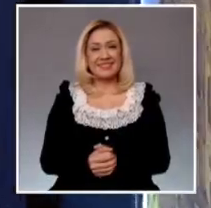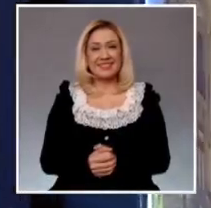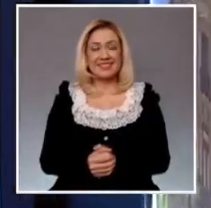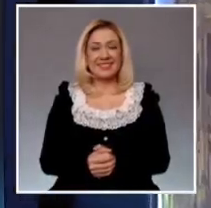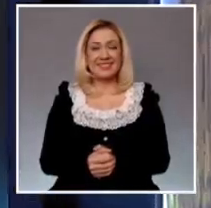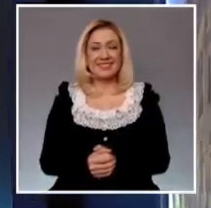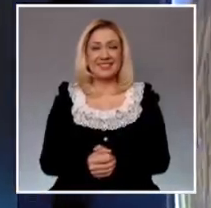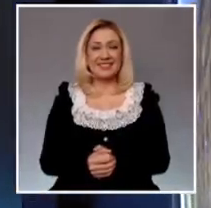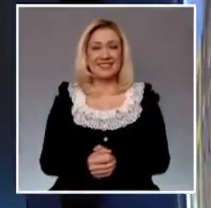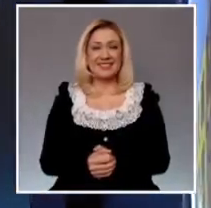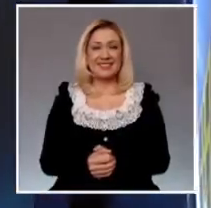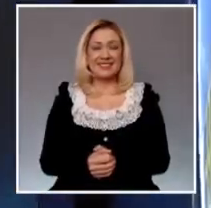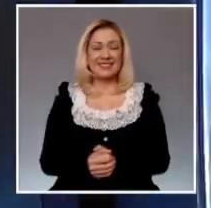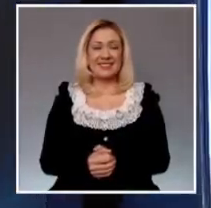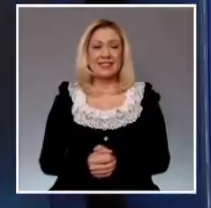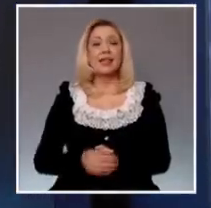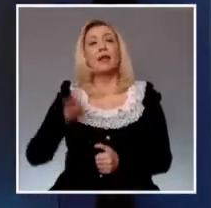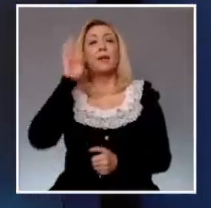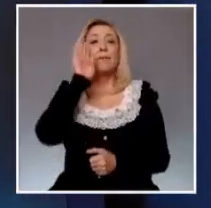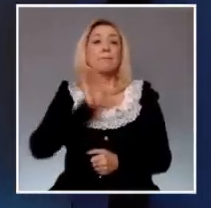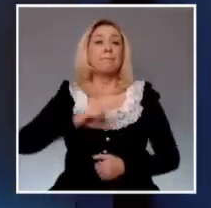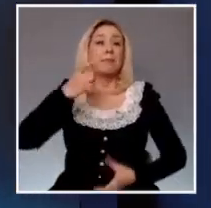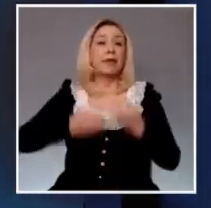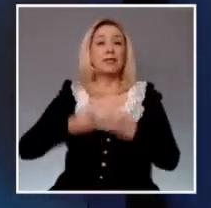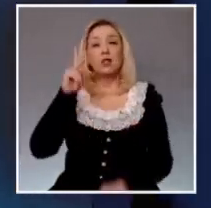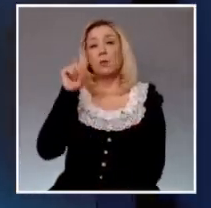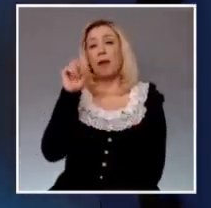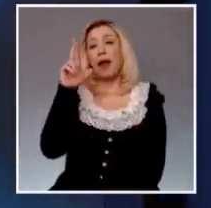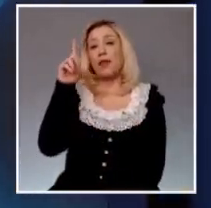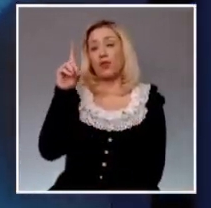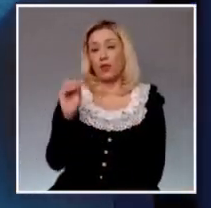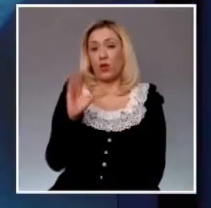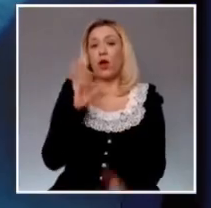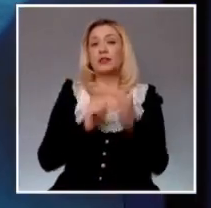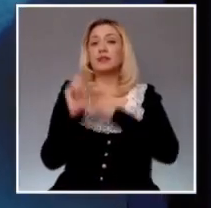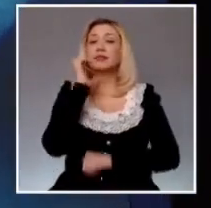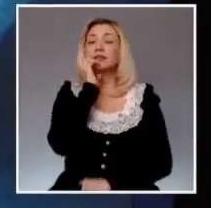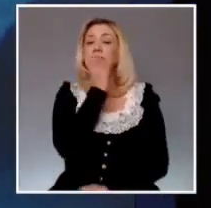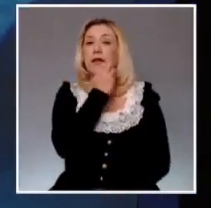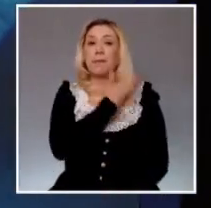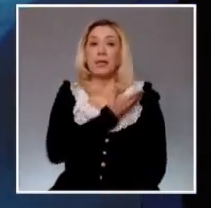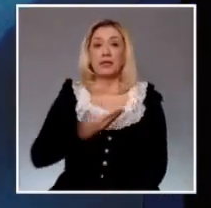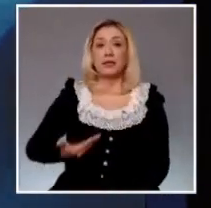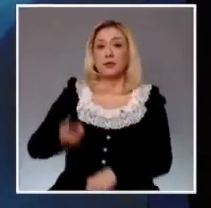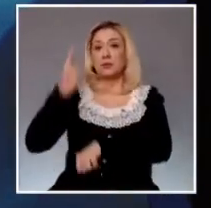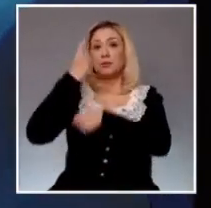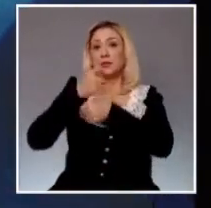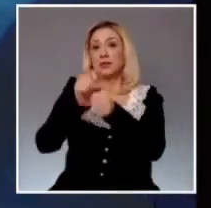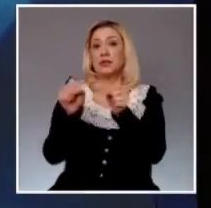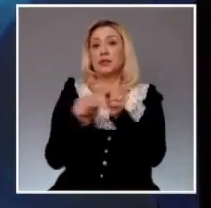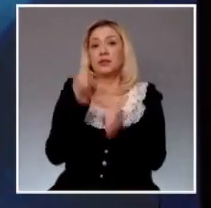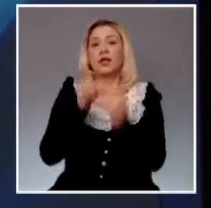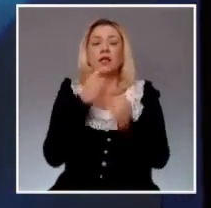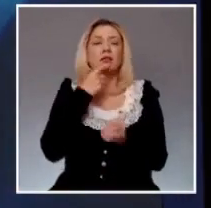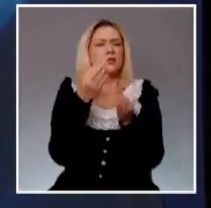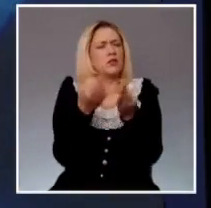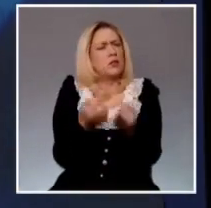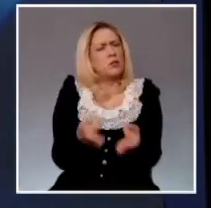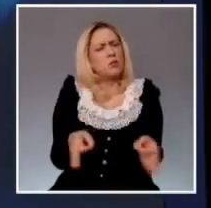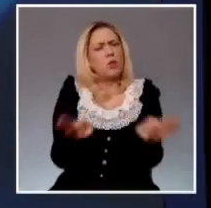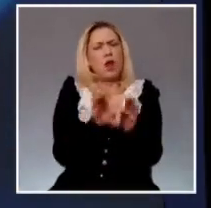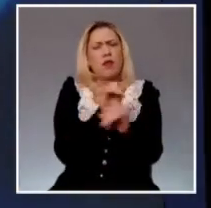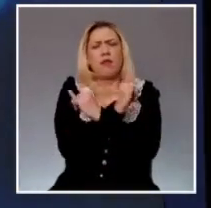El ministro Jorge Mario Pardo Rebolledo, presidente de la primera sala de la Corte, destacó la importancia de la independencia al rendir el